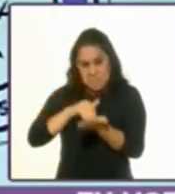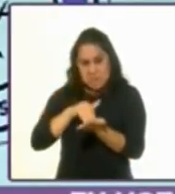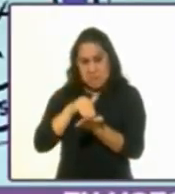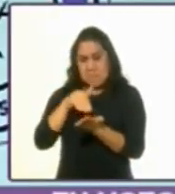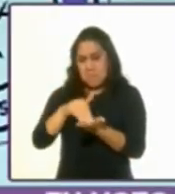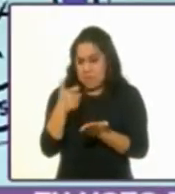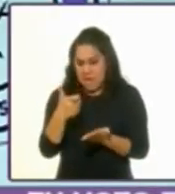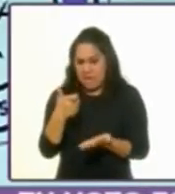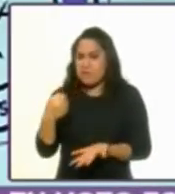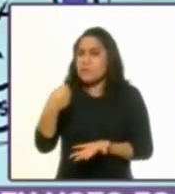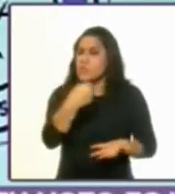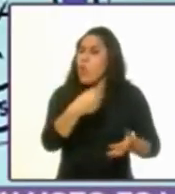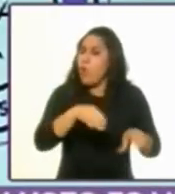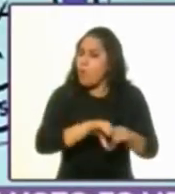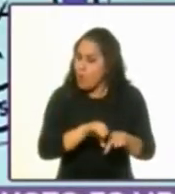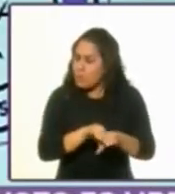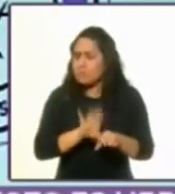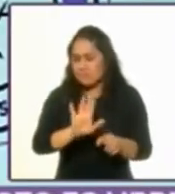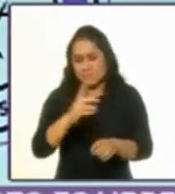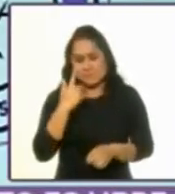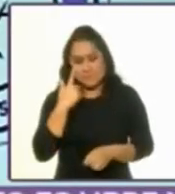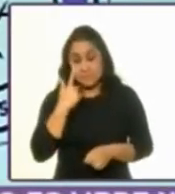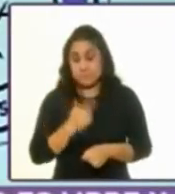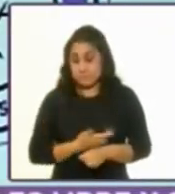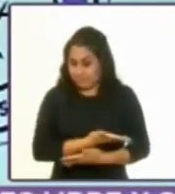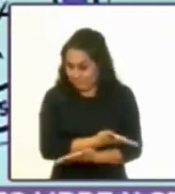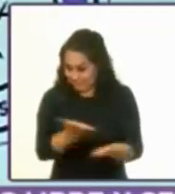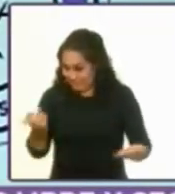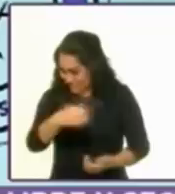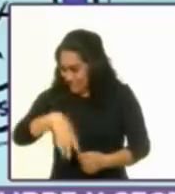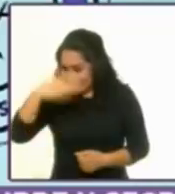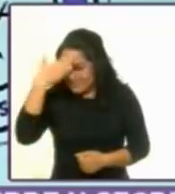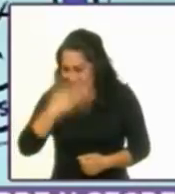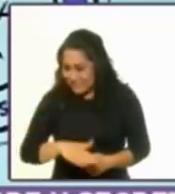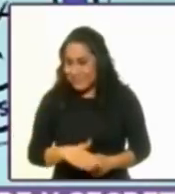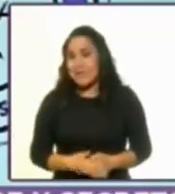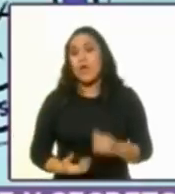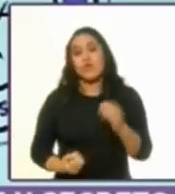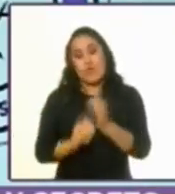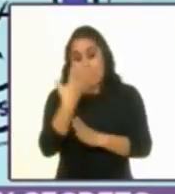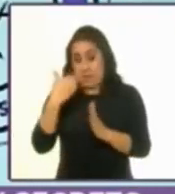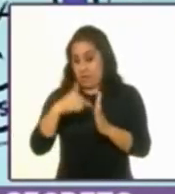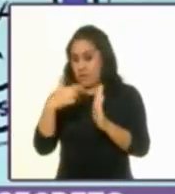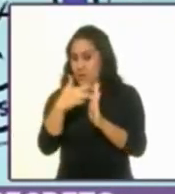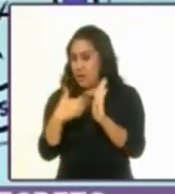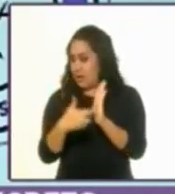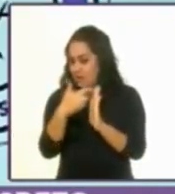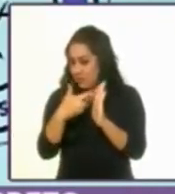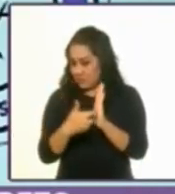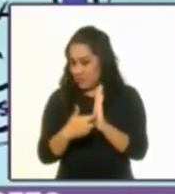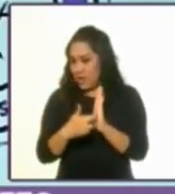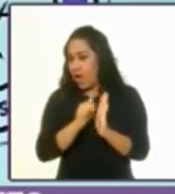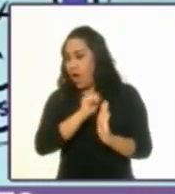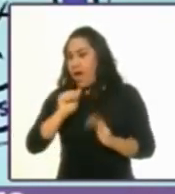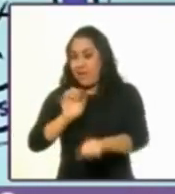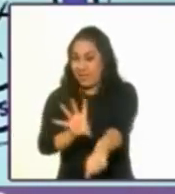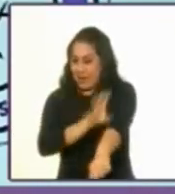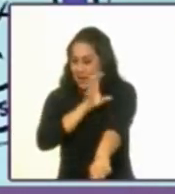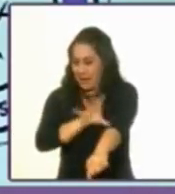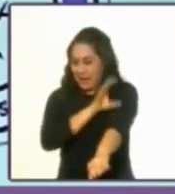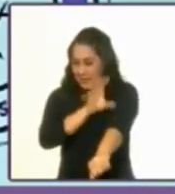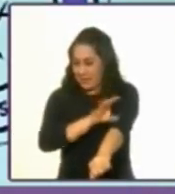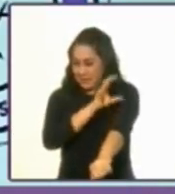pues bien todos ustedes sabrán que con las nuevas reglas en materia energética